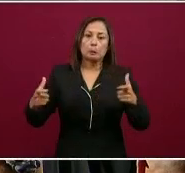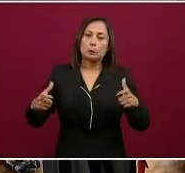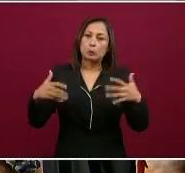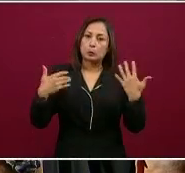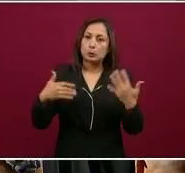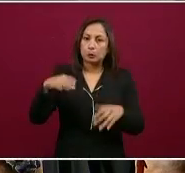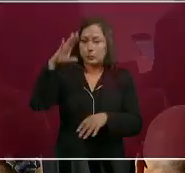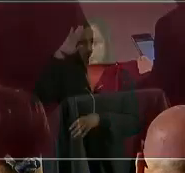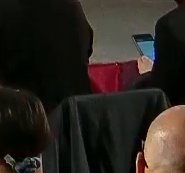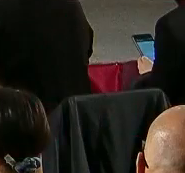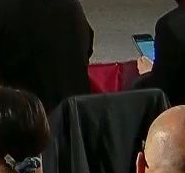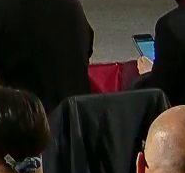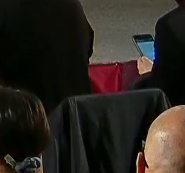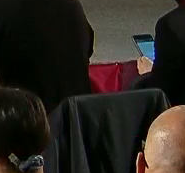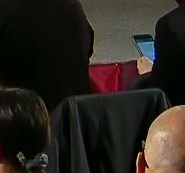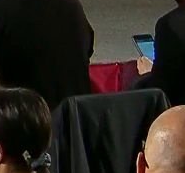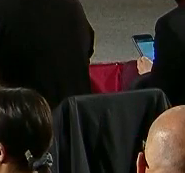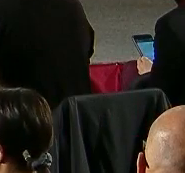estamos